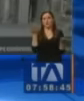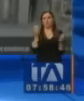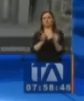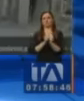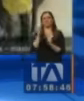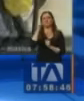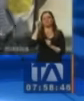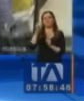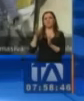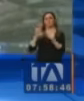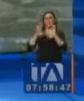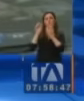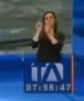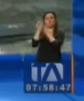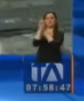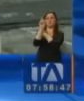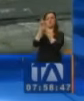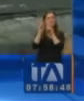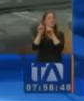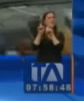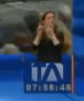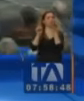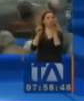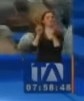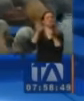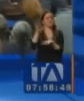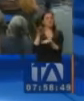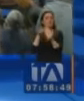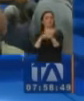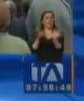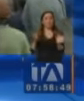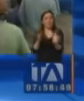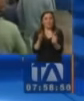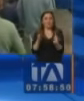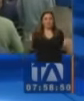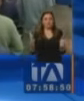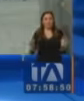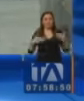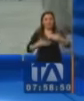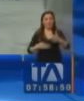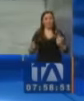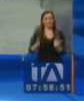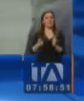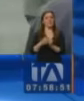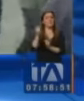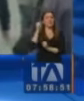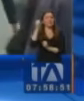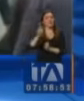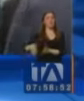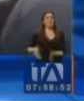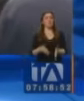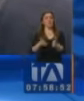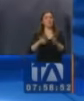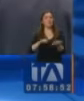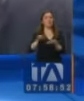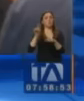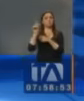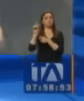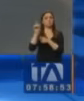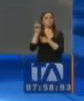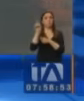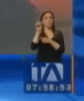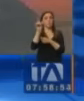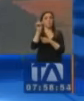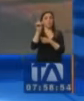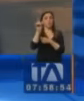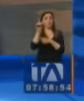estas es muy pequeño. El derecho de vía es el espacio por el que pasa la góndola con un espacio de seguridad a